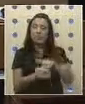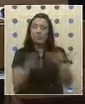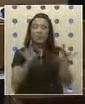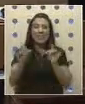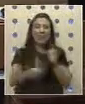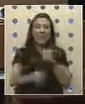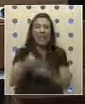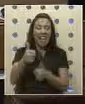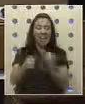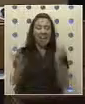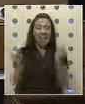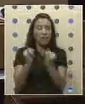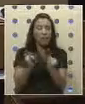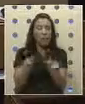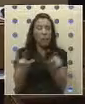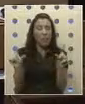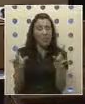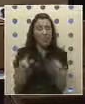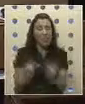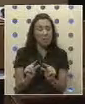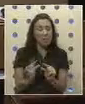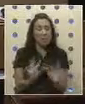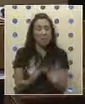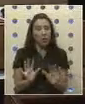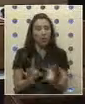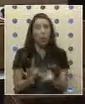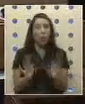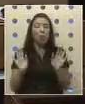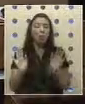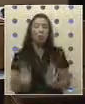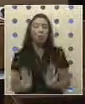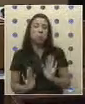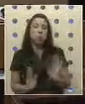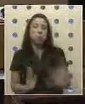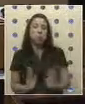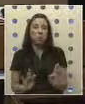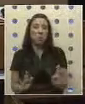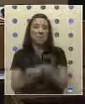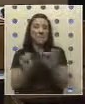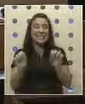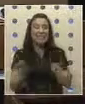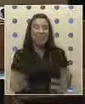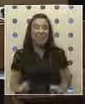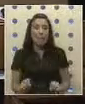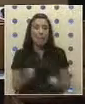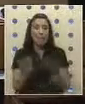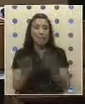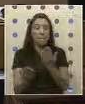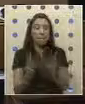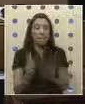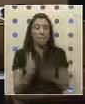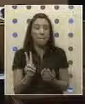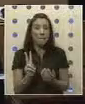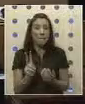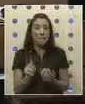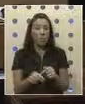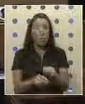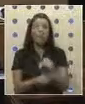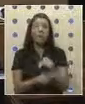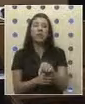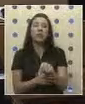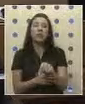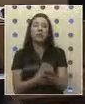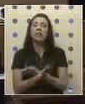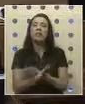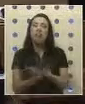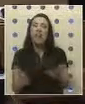que era una forma de atenuar los efectos inmovilizadores pétreos del sistema binominal. Por la vía de esta modificación estamos terminando